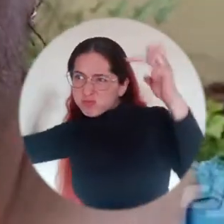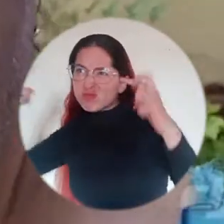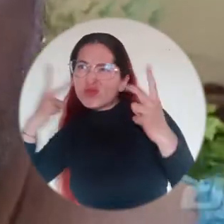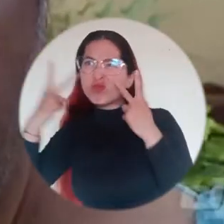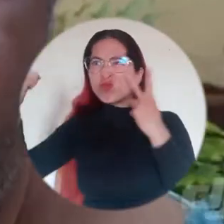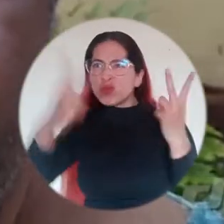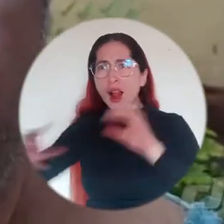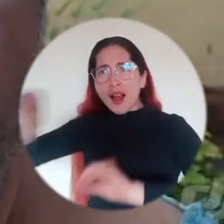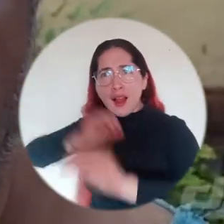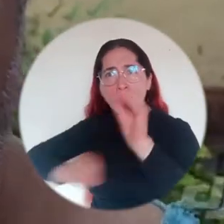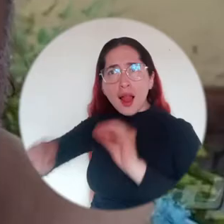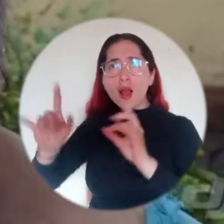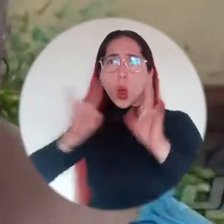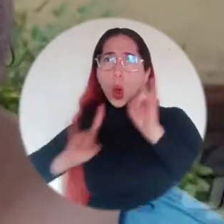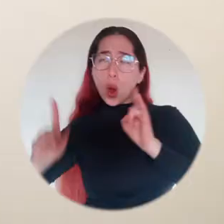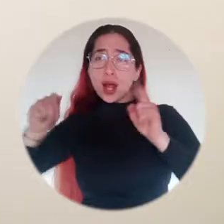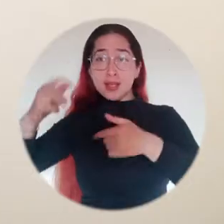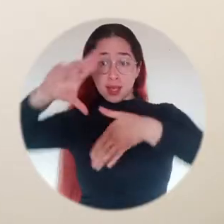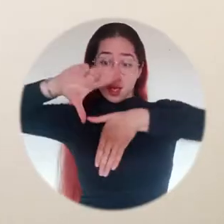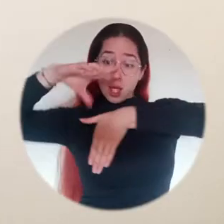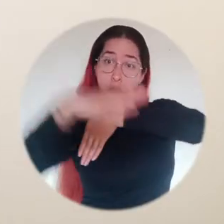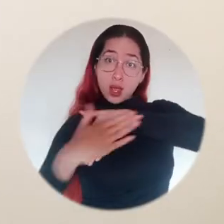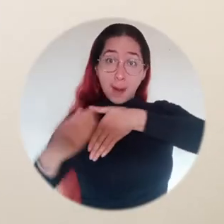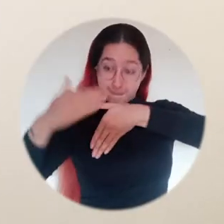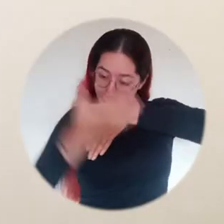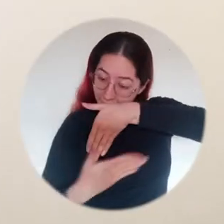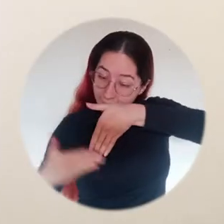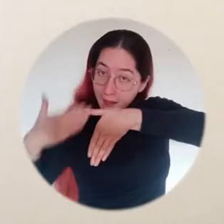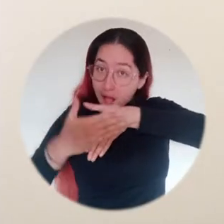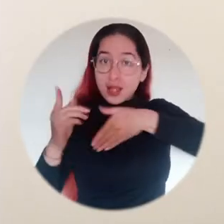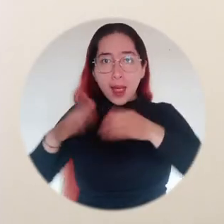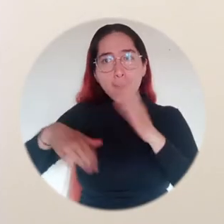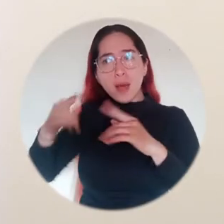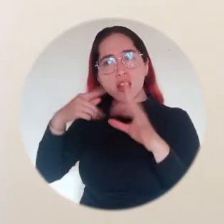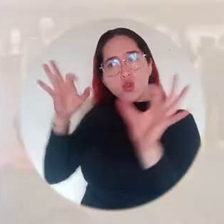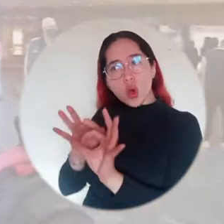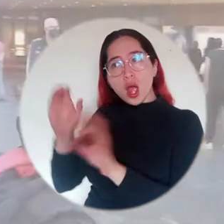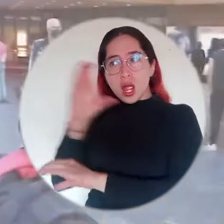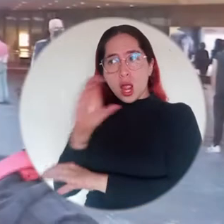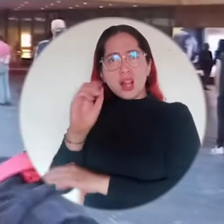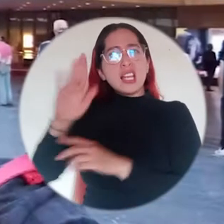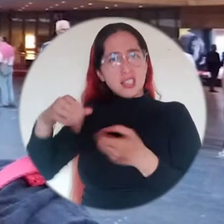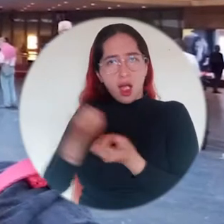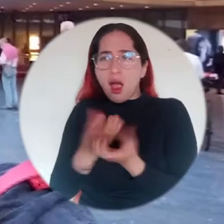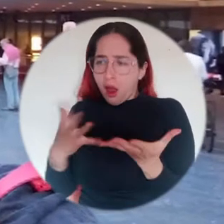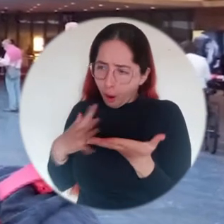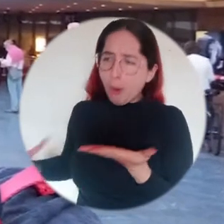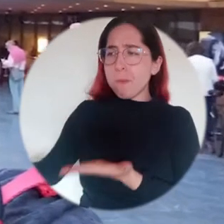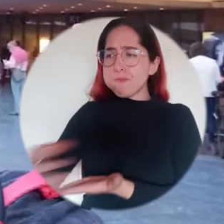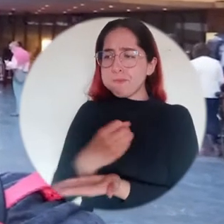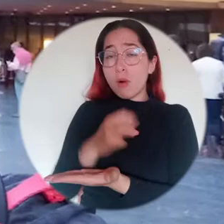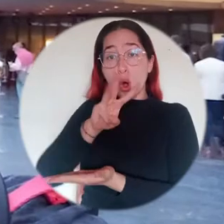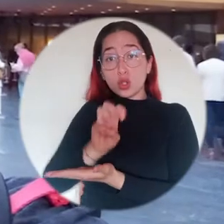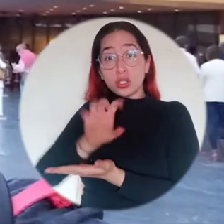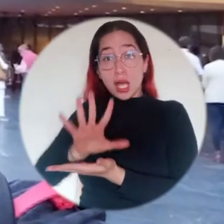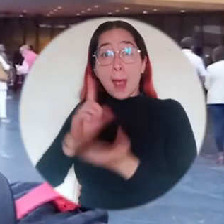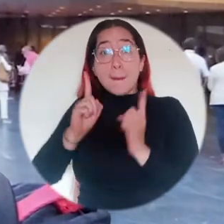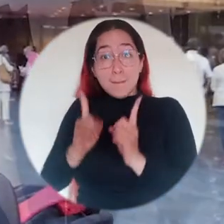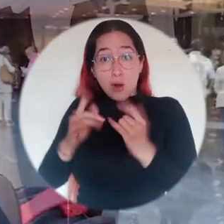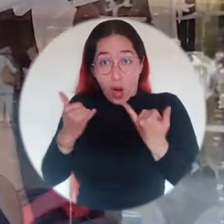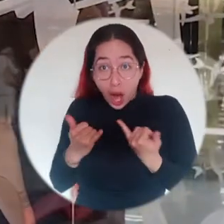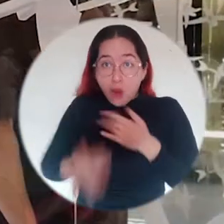Latinoamérica y específicamente de Colombia. Ya tenemos 85 entrevistas sistematizadas, pero seguimos buscando